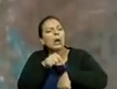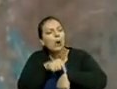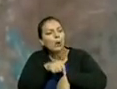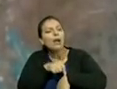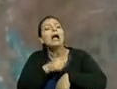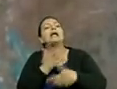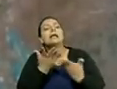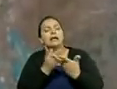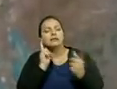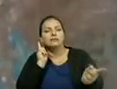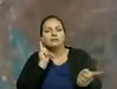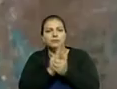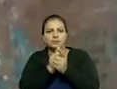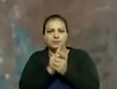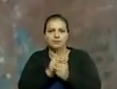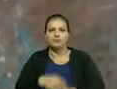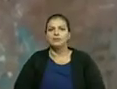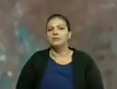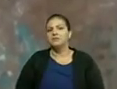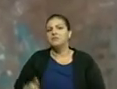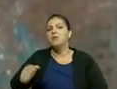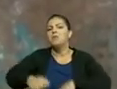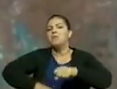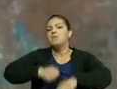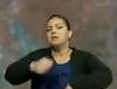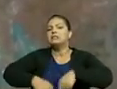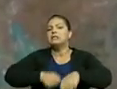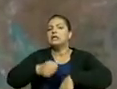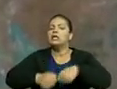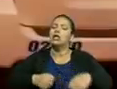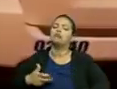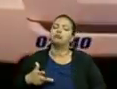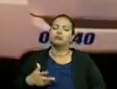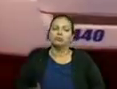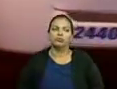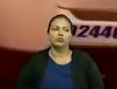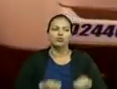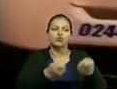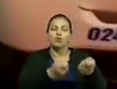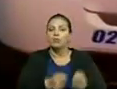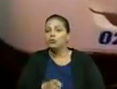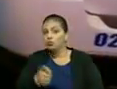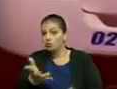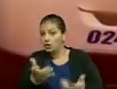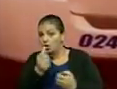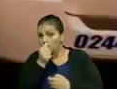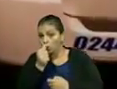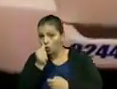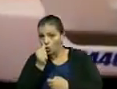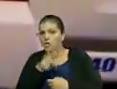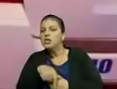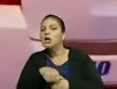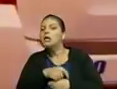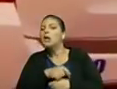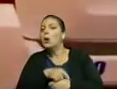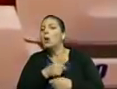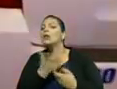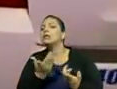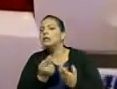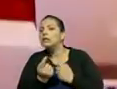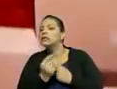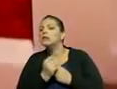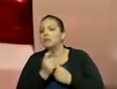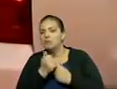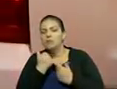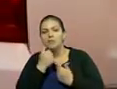realizando entregas en una bicicleta en base a los pedidos que le hacían. De esta manera la policía antinarcótico saca de las calles a otro